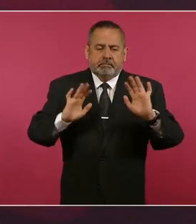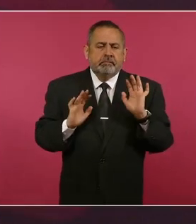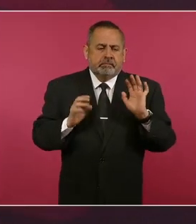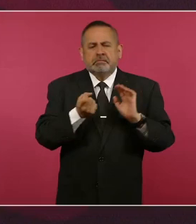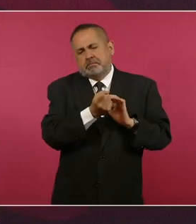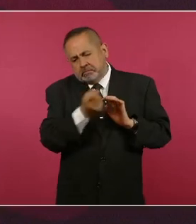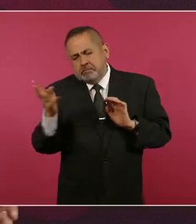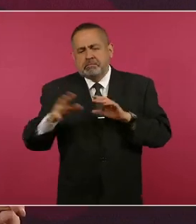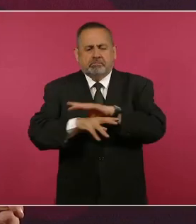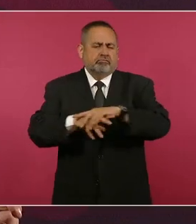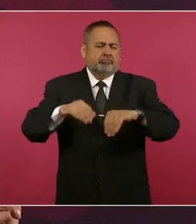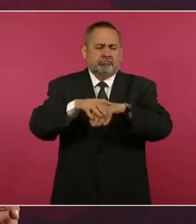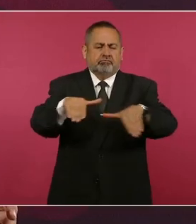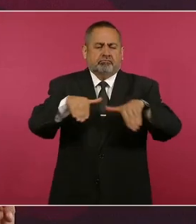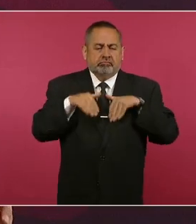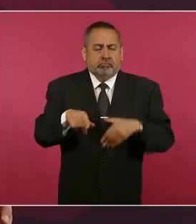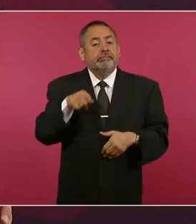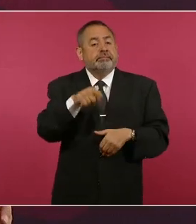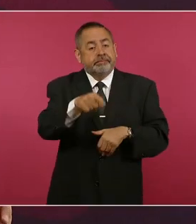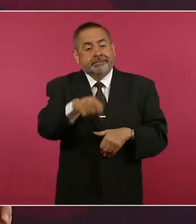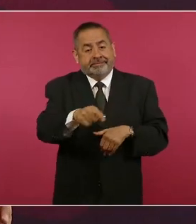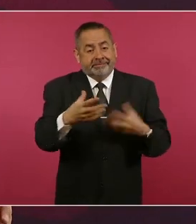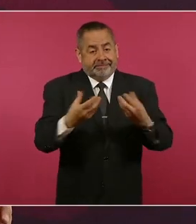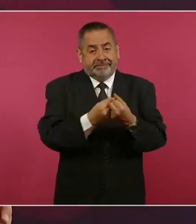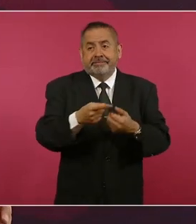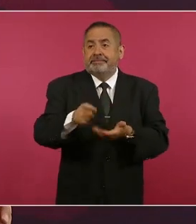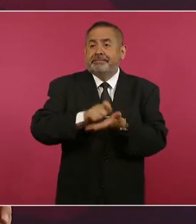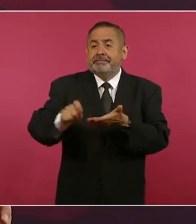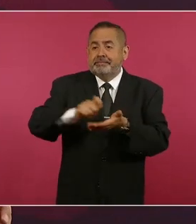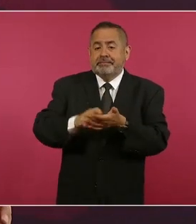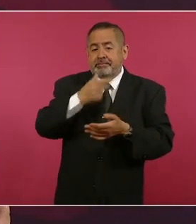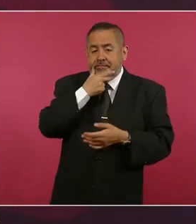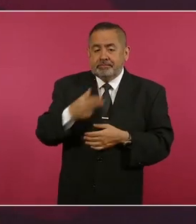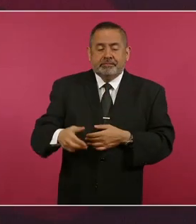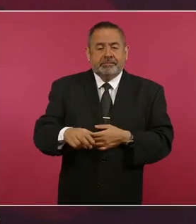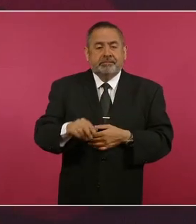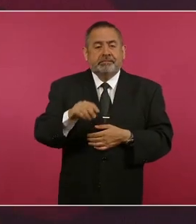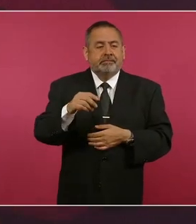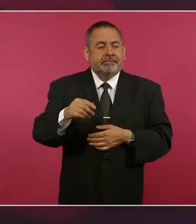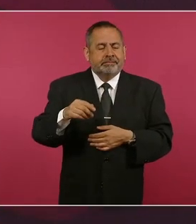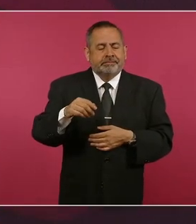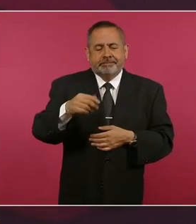independientes. Ahí escribía el ingeniero Alberto Castillo,